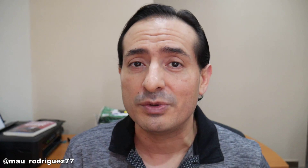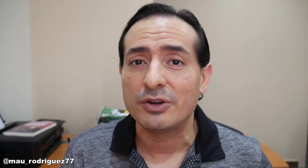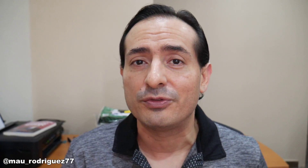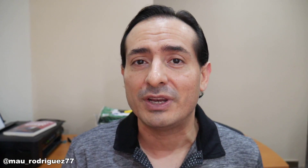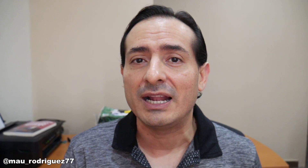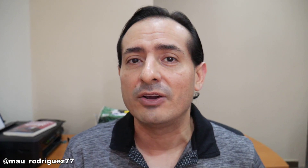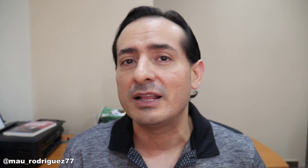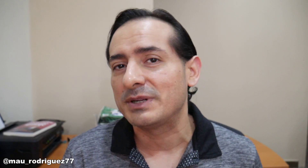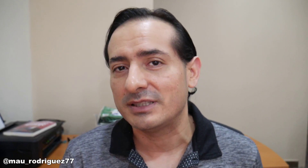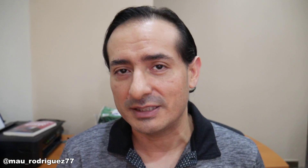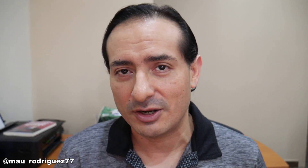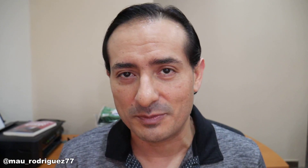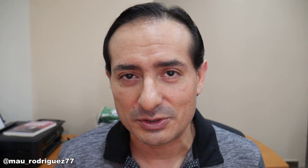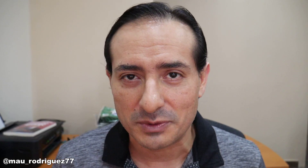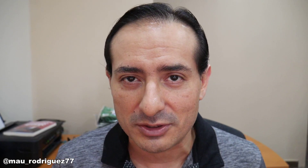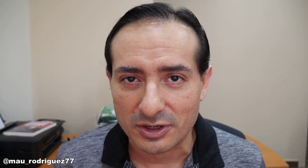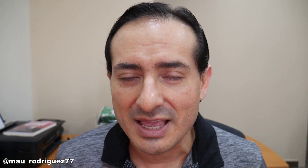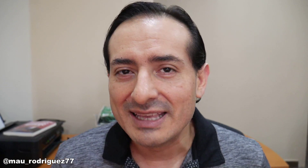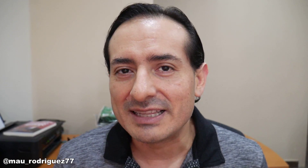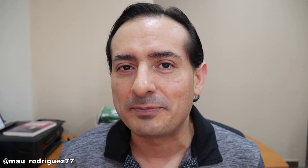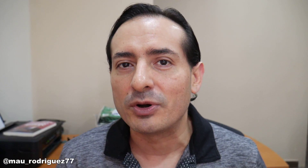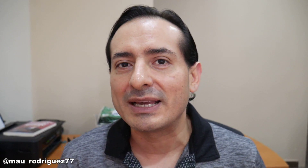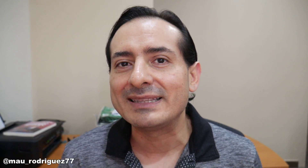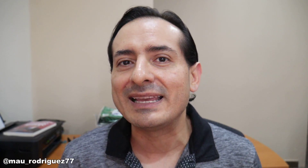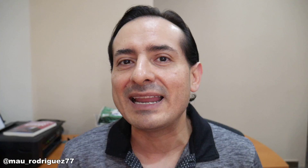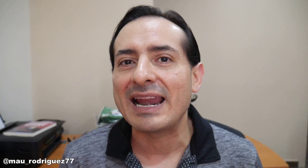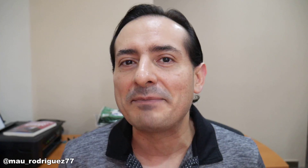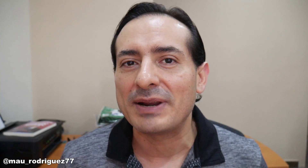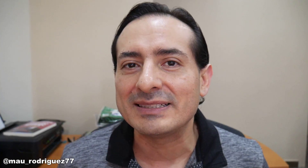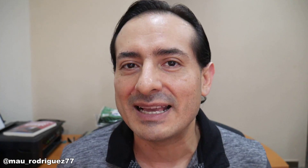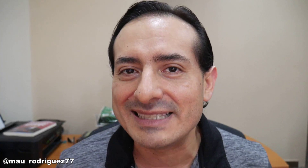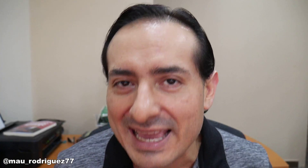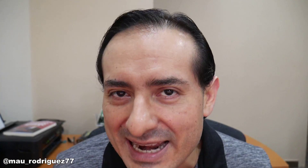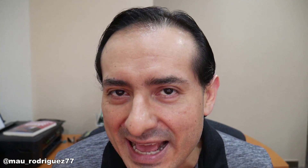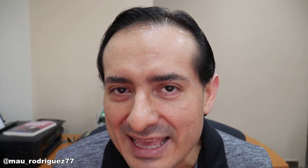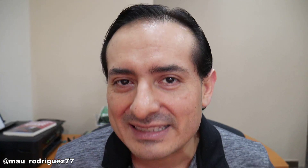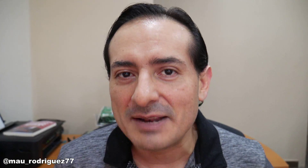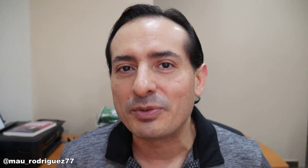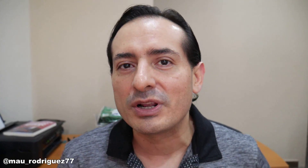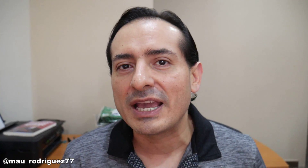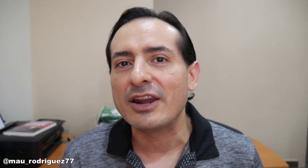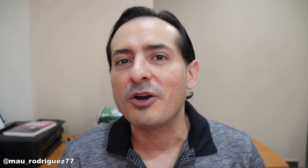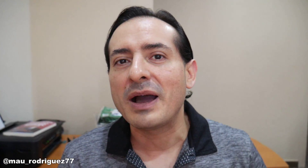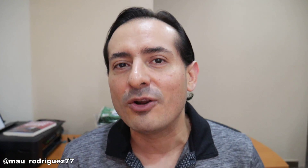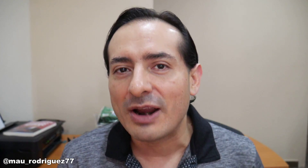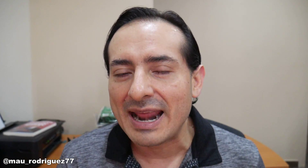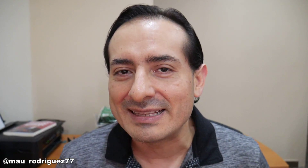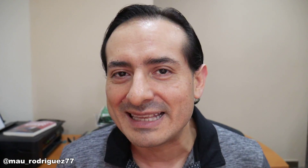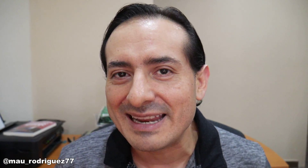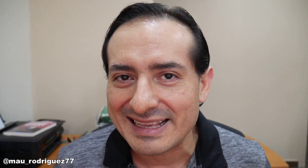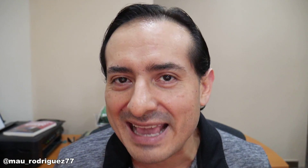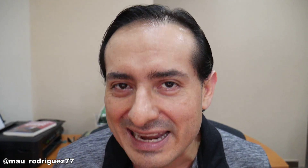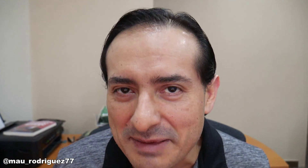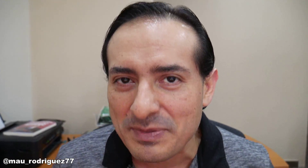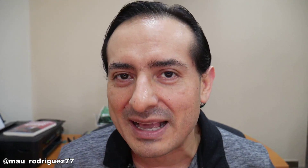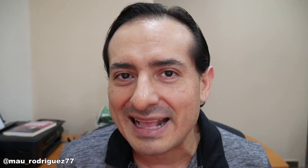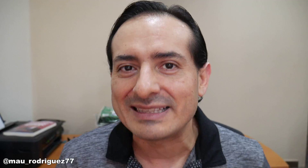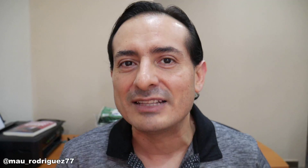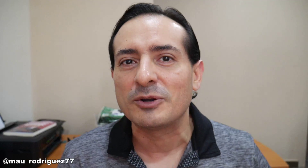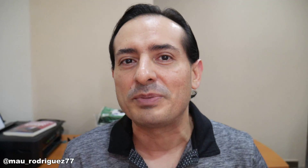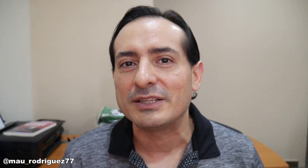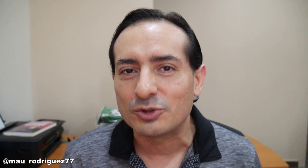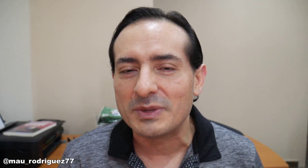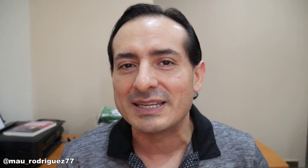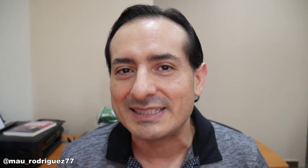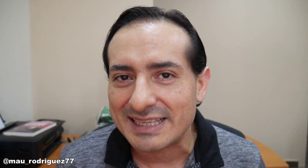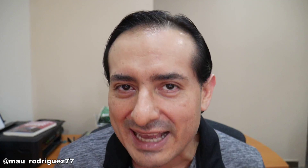propio gobierno federal, ahora del presidente López Obrador, del por qué tener la presa llena, del por qué no valorar esta energía limpia que él